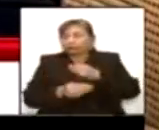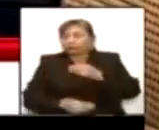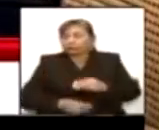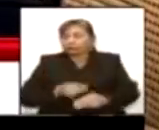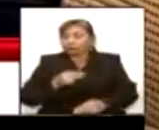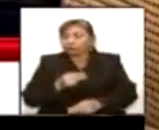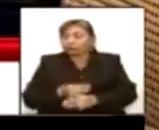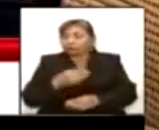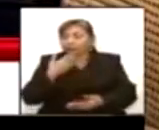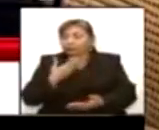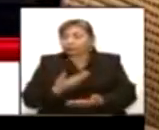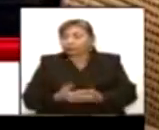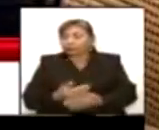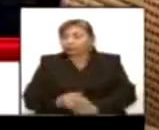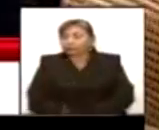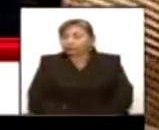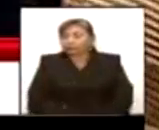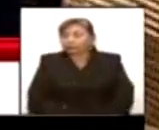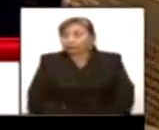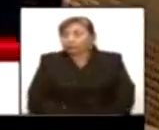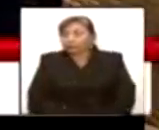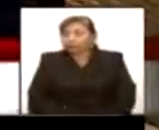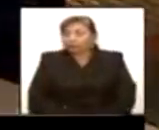mundo. Muchas gracias, señor presidente.